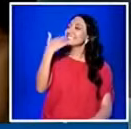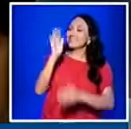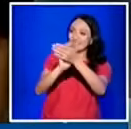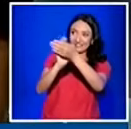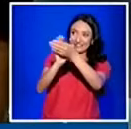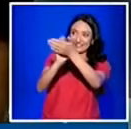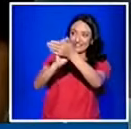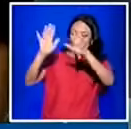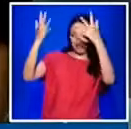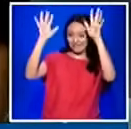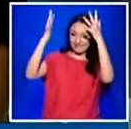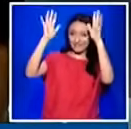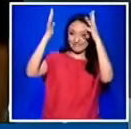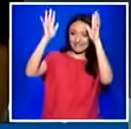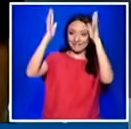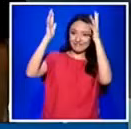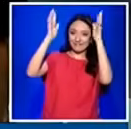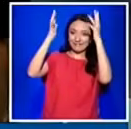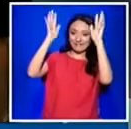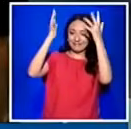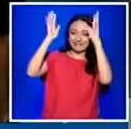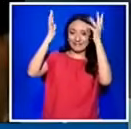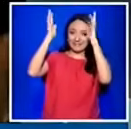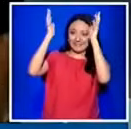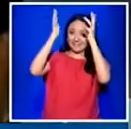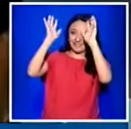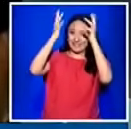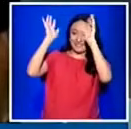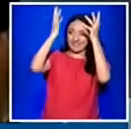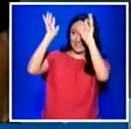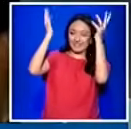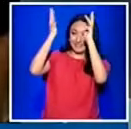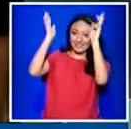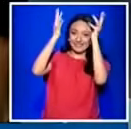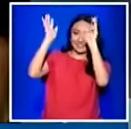¡Viva la cumpleañera!